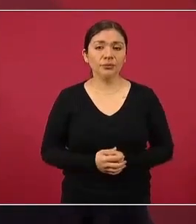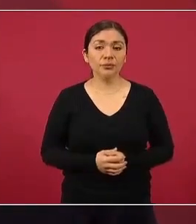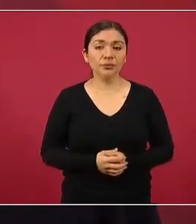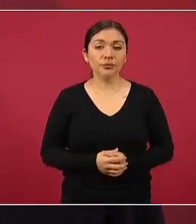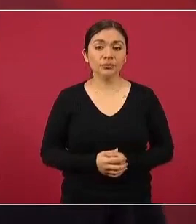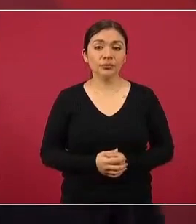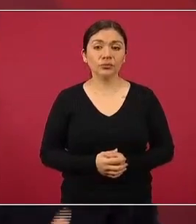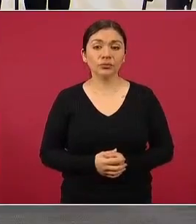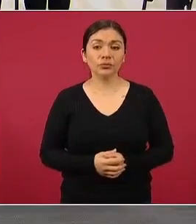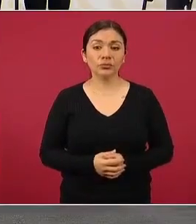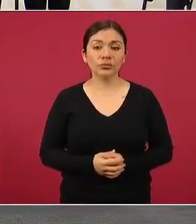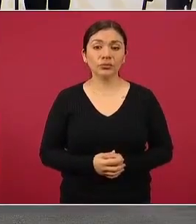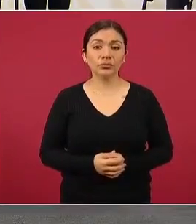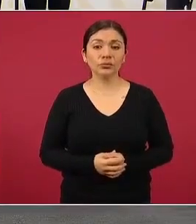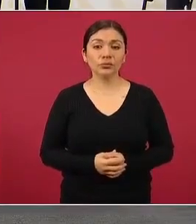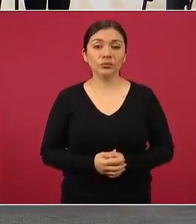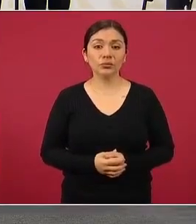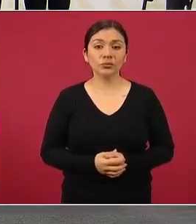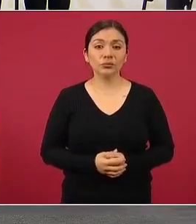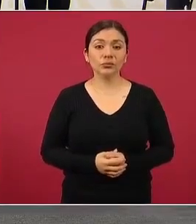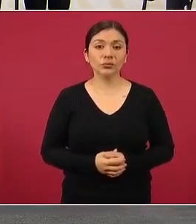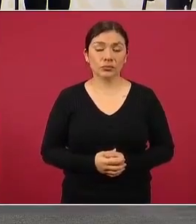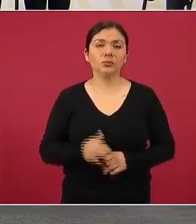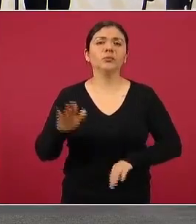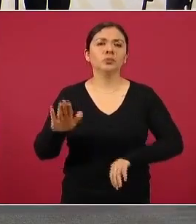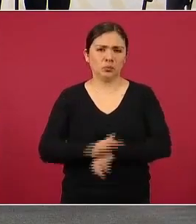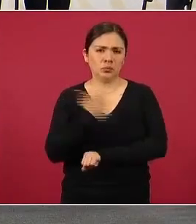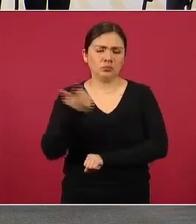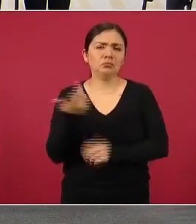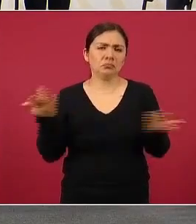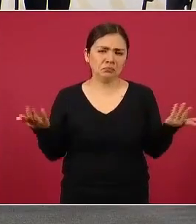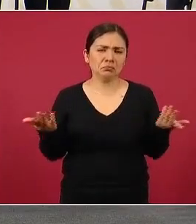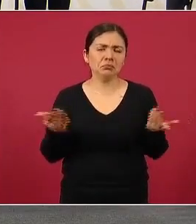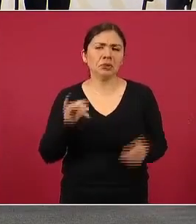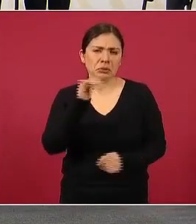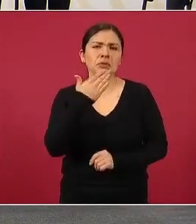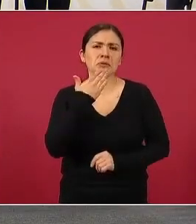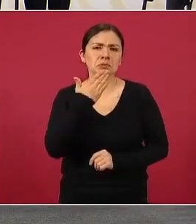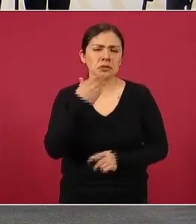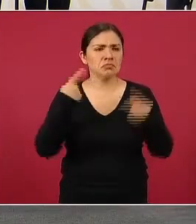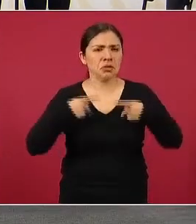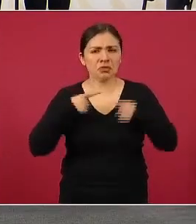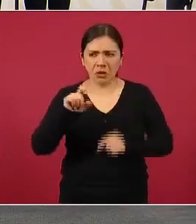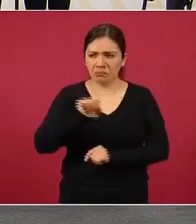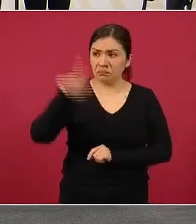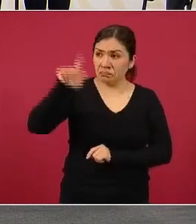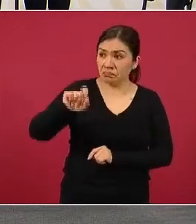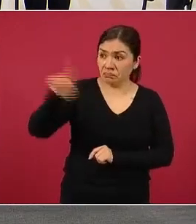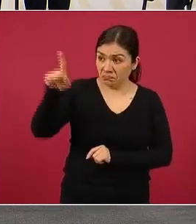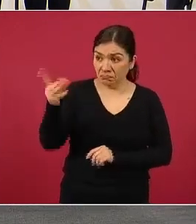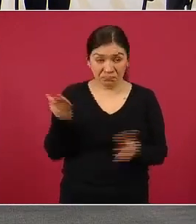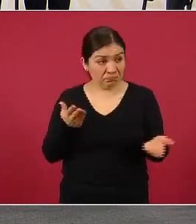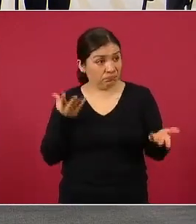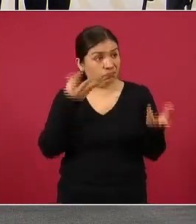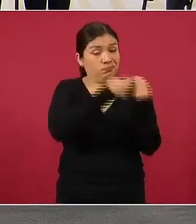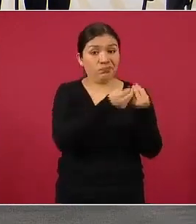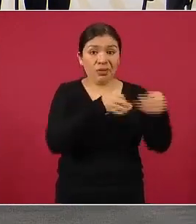porque no solo es el que trabajen los altos funcionarios con estas